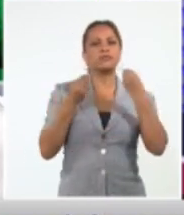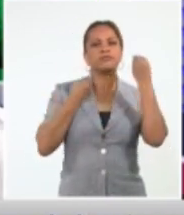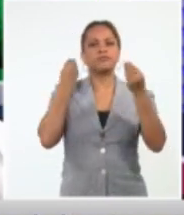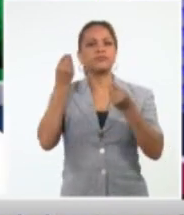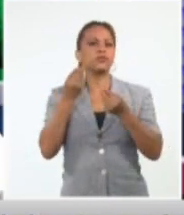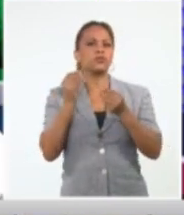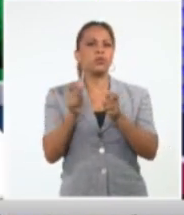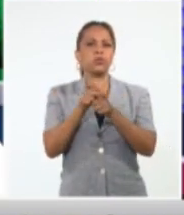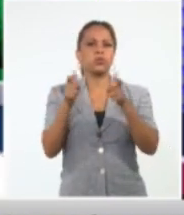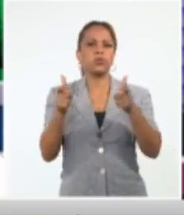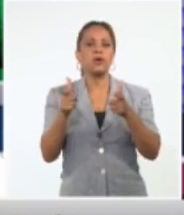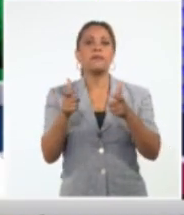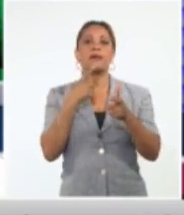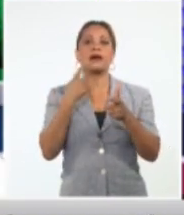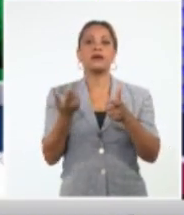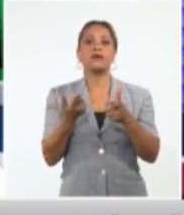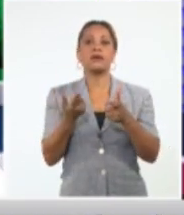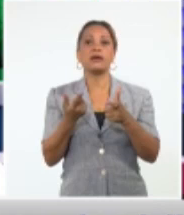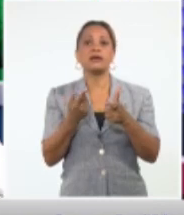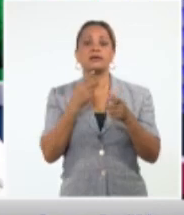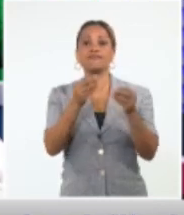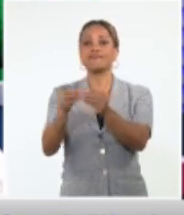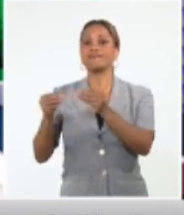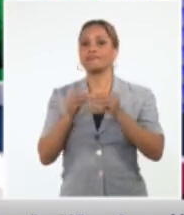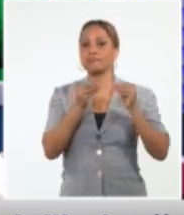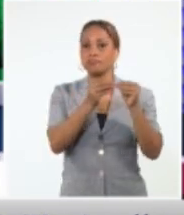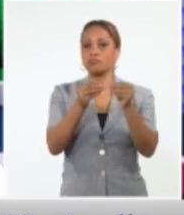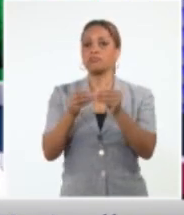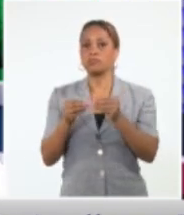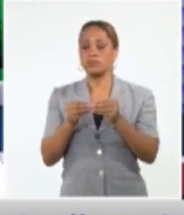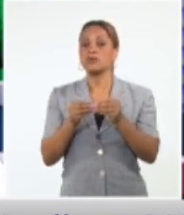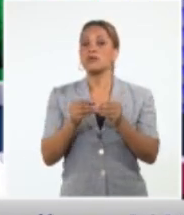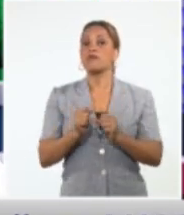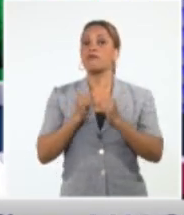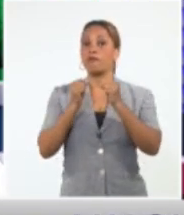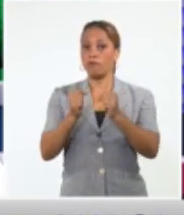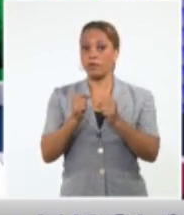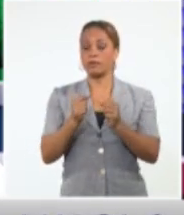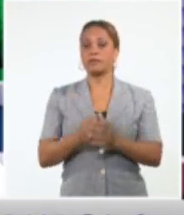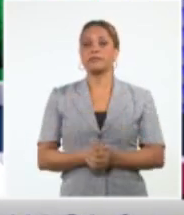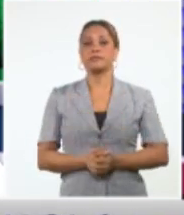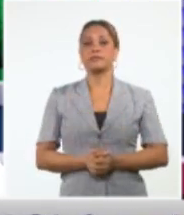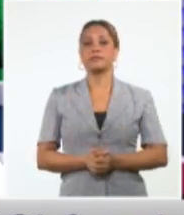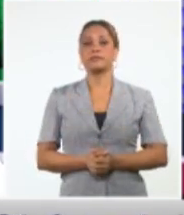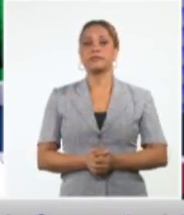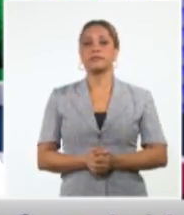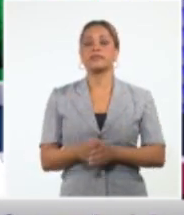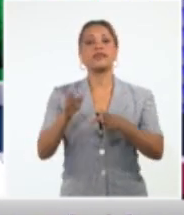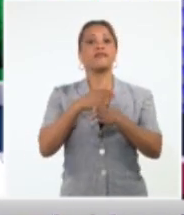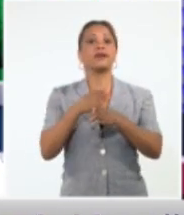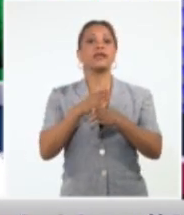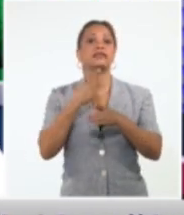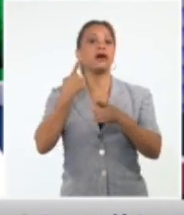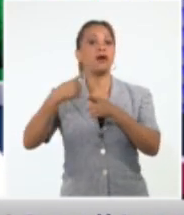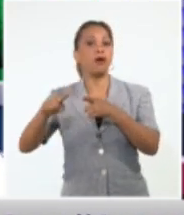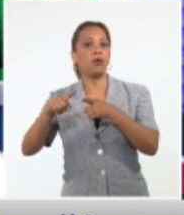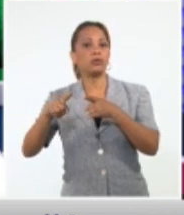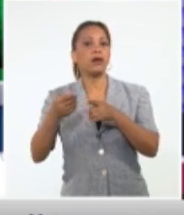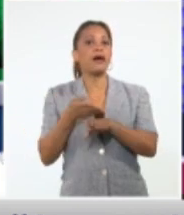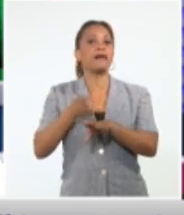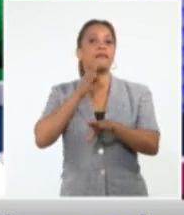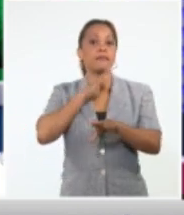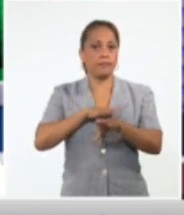mayor capacidad de transmisión, más contagiosa que las variantes anteriores. Y ya sabemos,